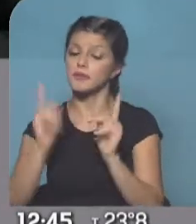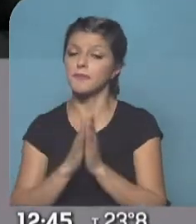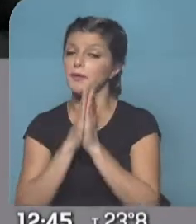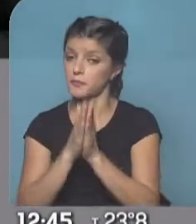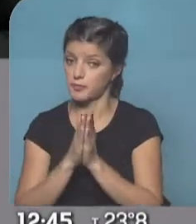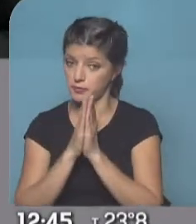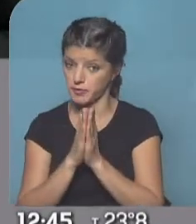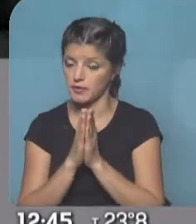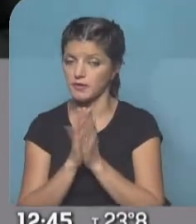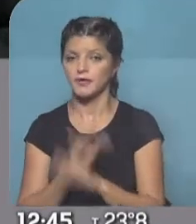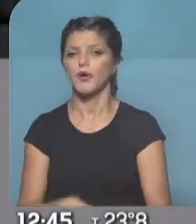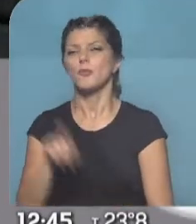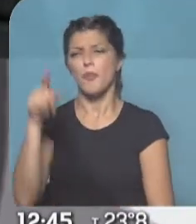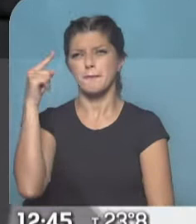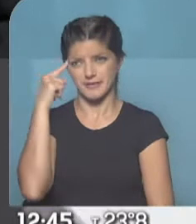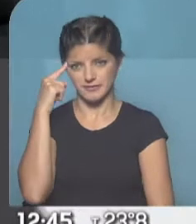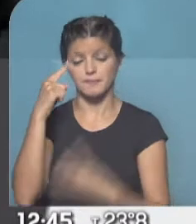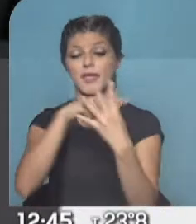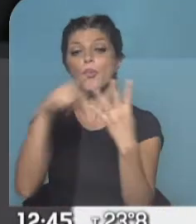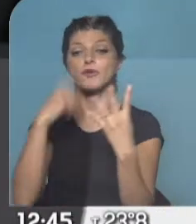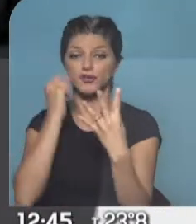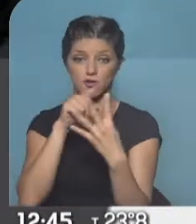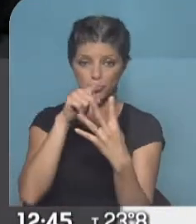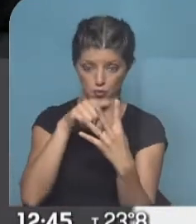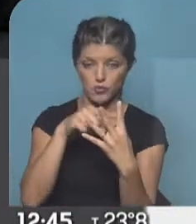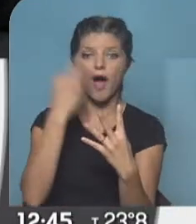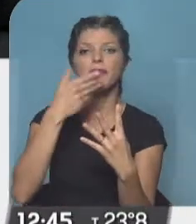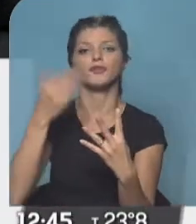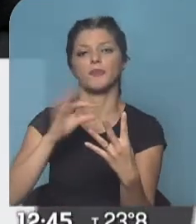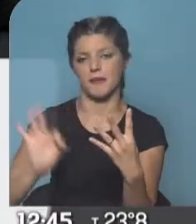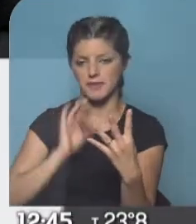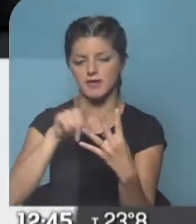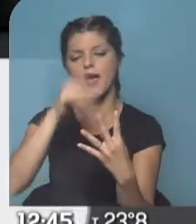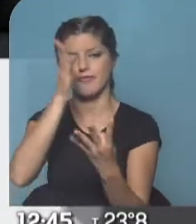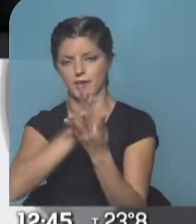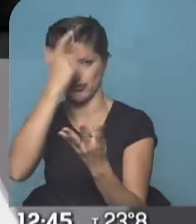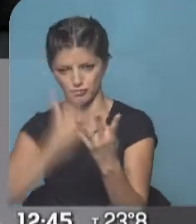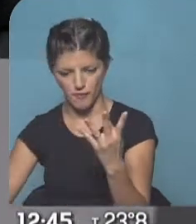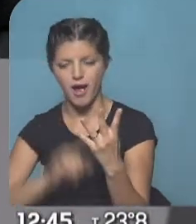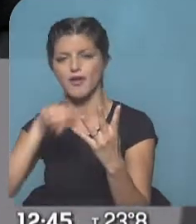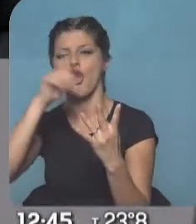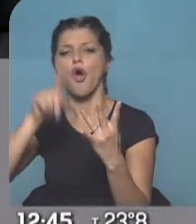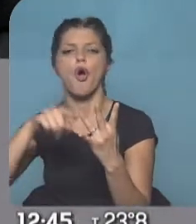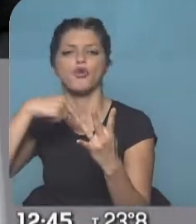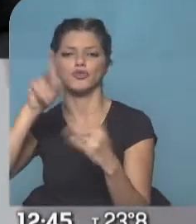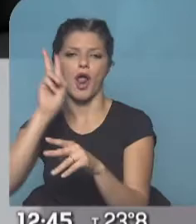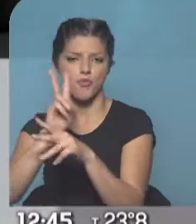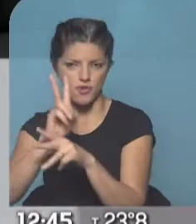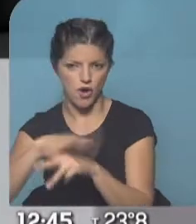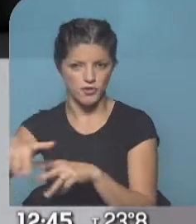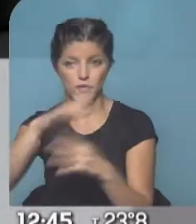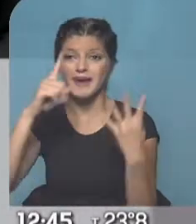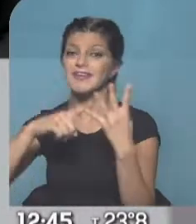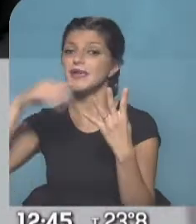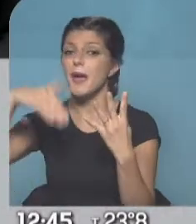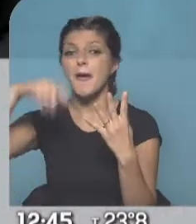los 4 días, uno está dedicado a la vida, otro está dedicado al tema de los derechos humanos, otro va a estar dedicado a la ecología, y solo el de Medellín